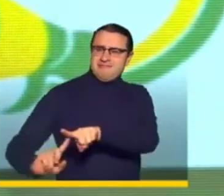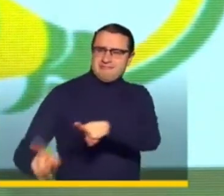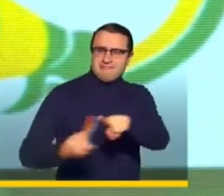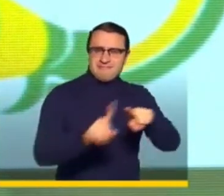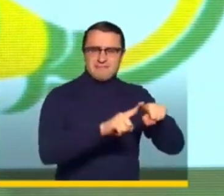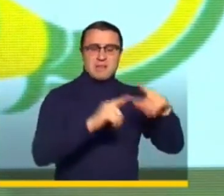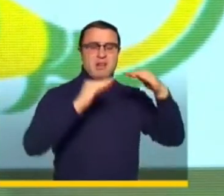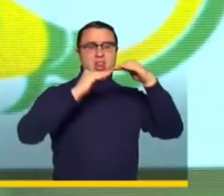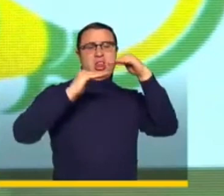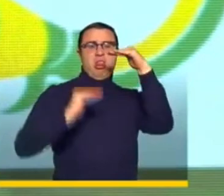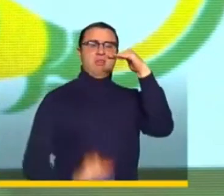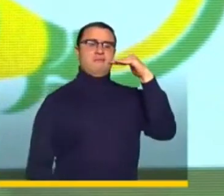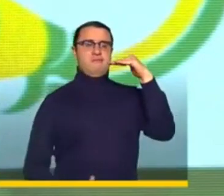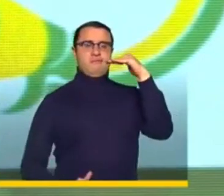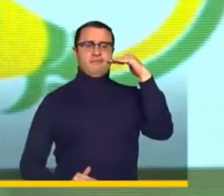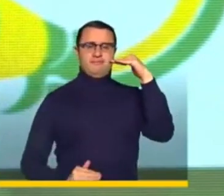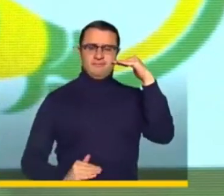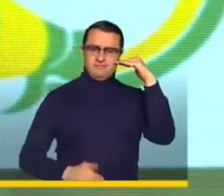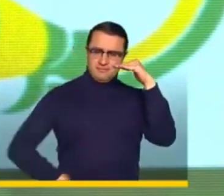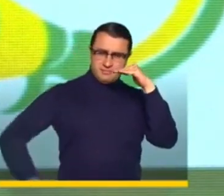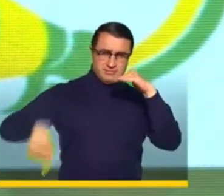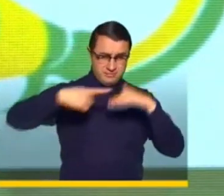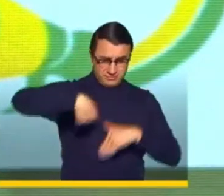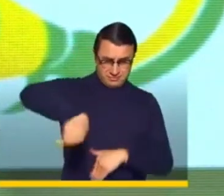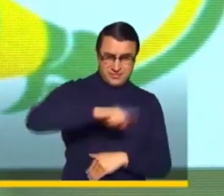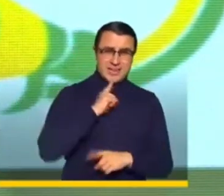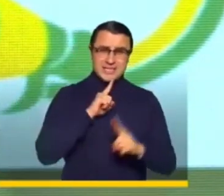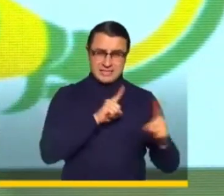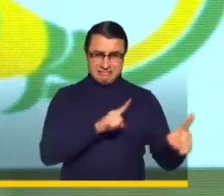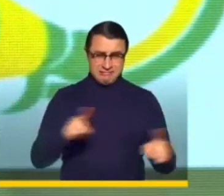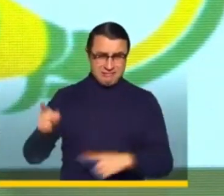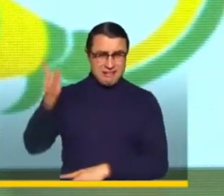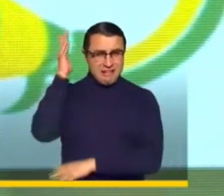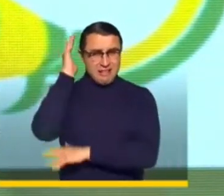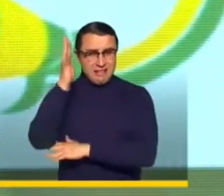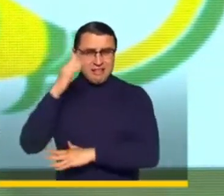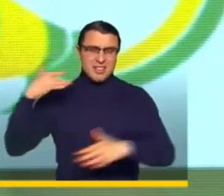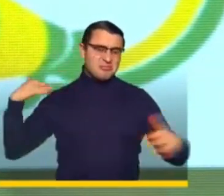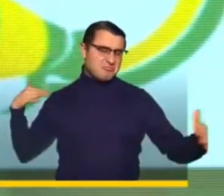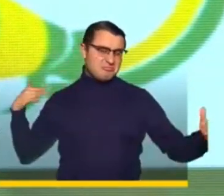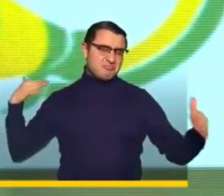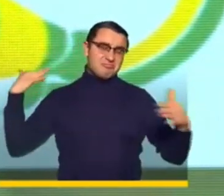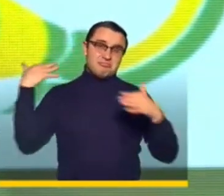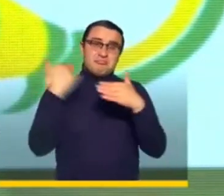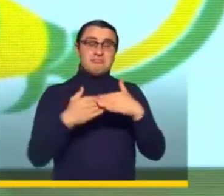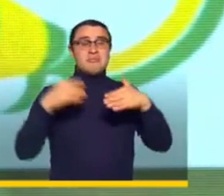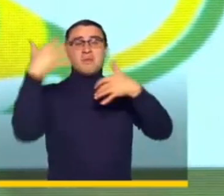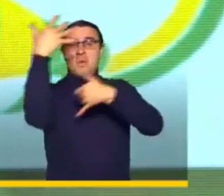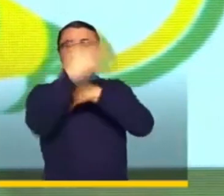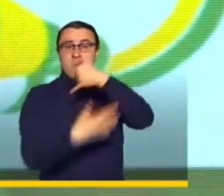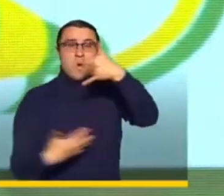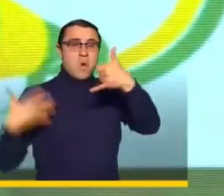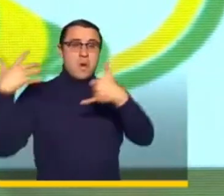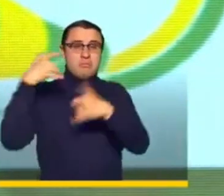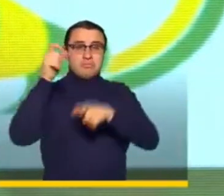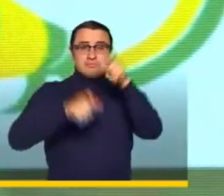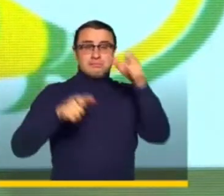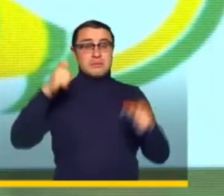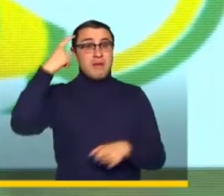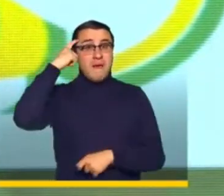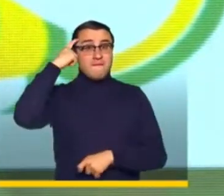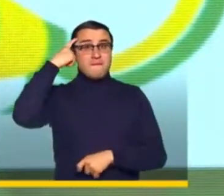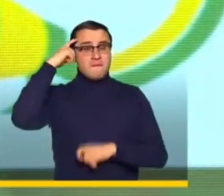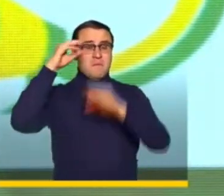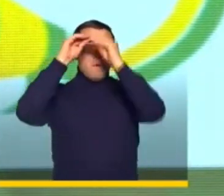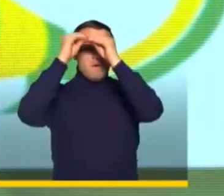son inferiores. Así incluso se ha moldeado nuestro país. Por